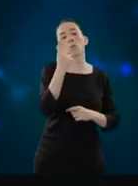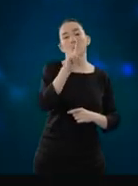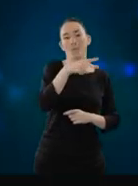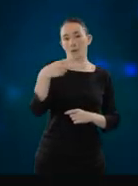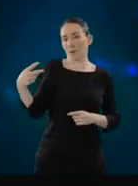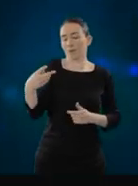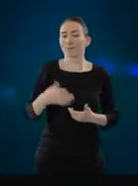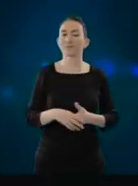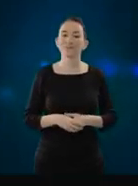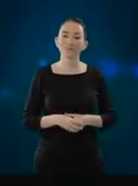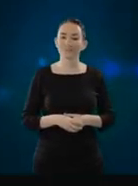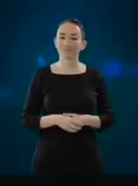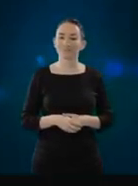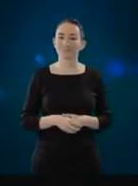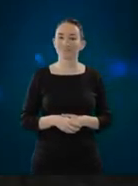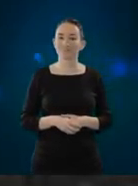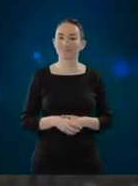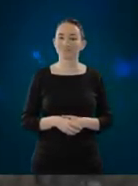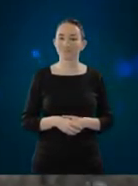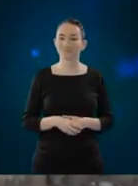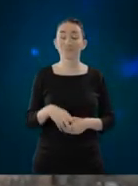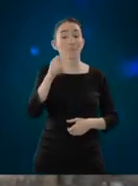euro por entradas sueltas.